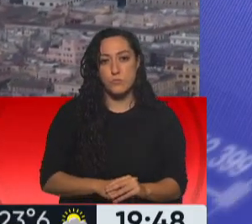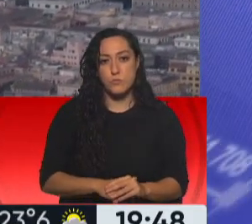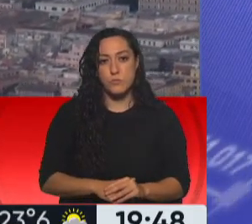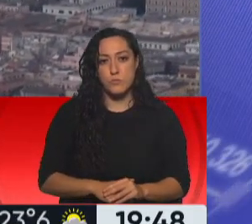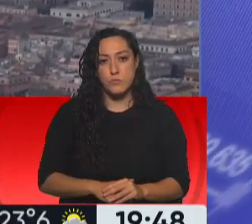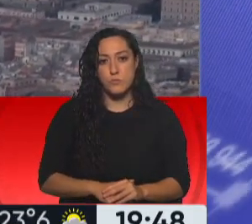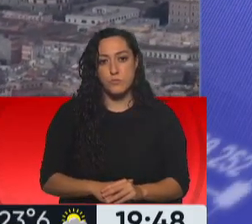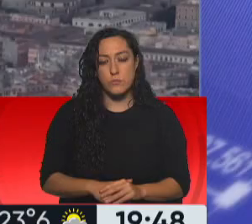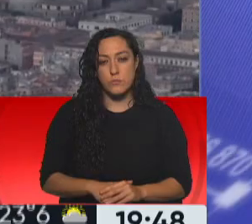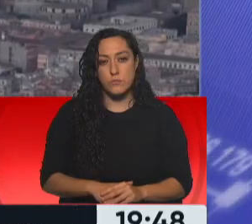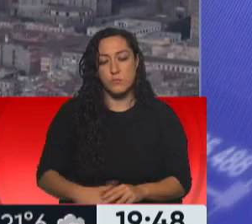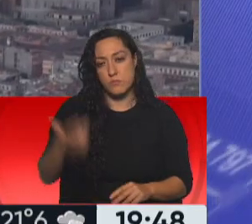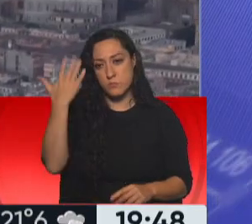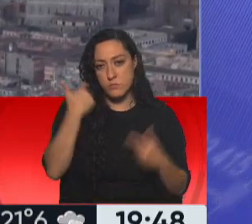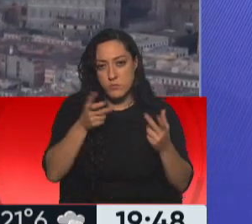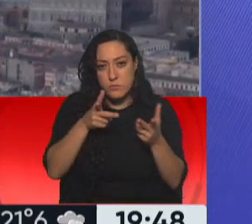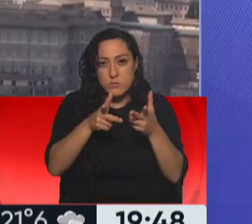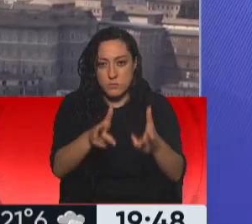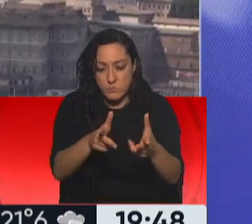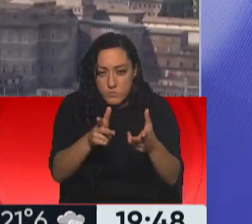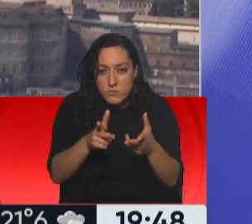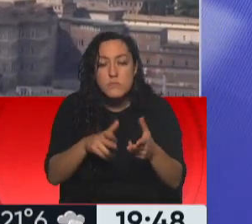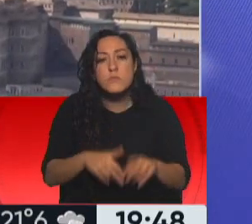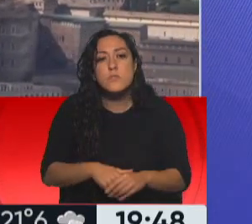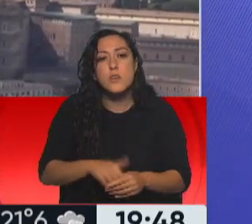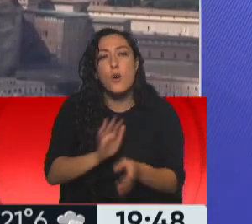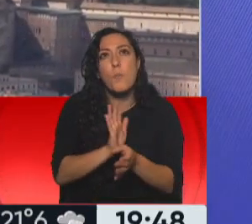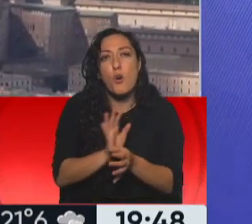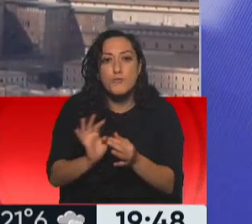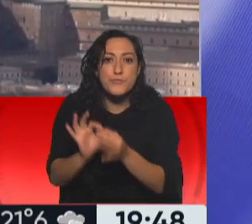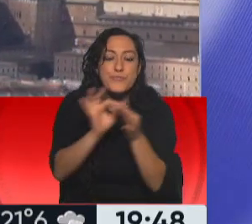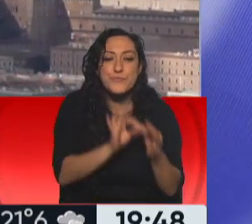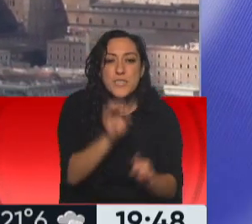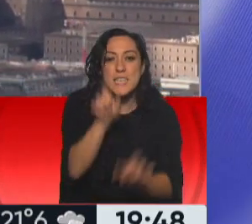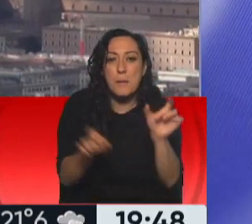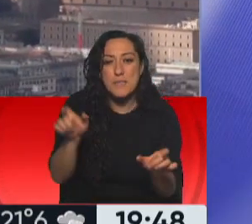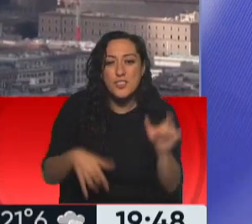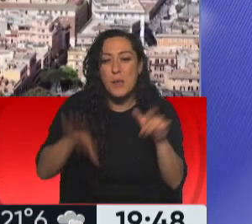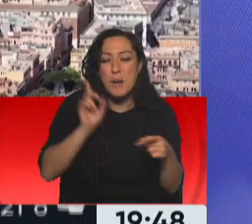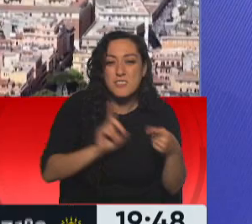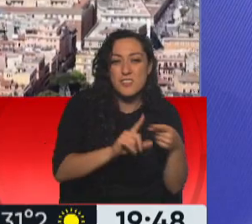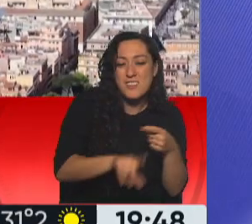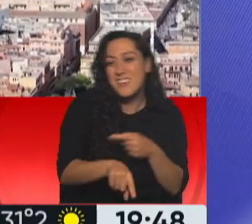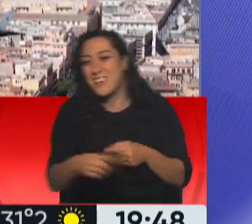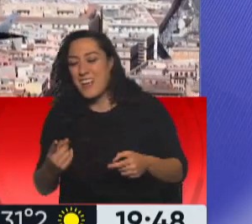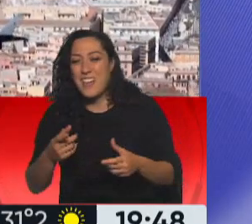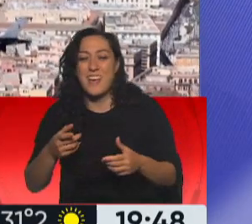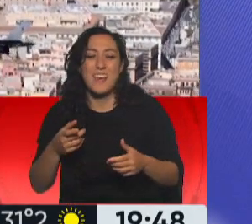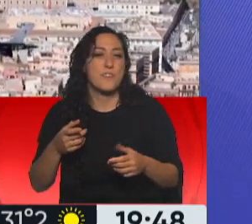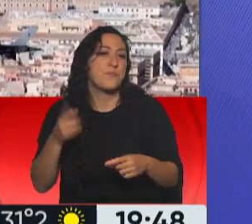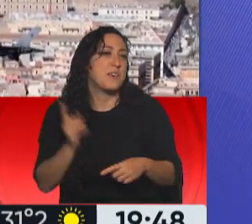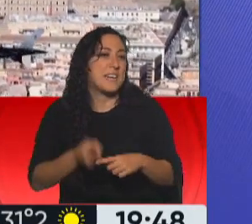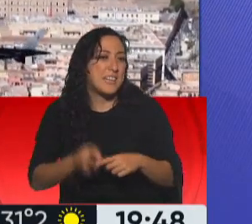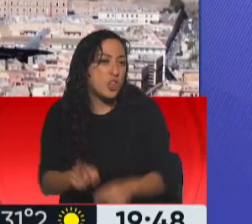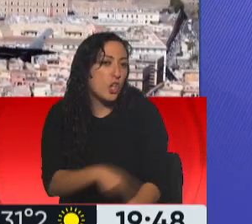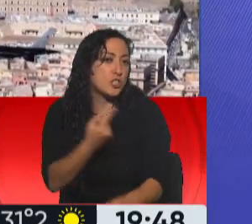vos, mencionabas, y como todo da una vuelta, ¿no? Y tiene que ver con las personas más que con los ritos.